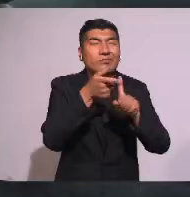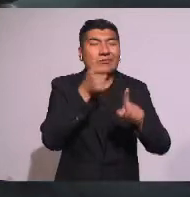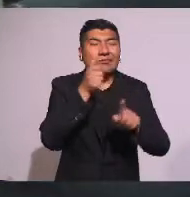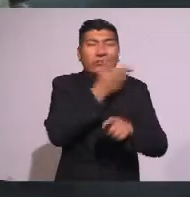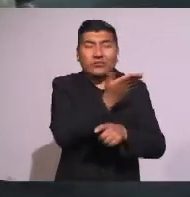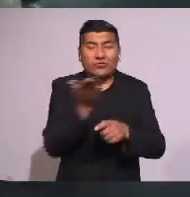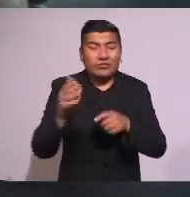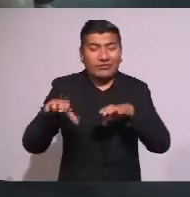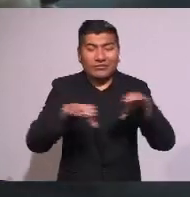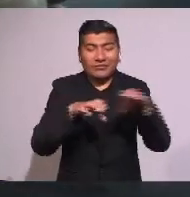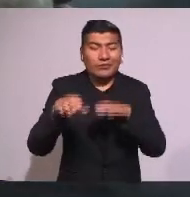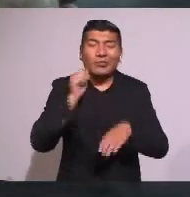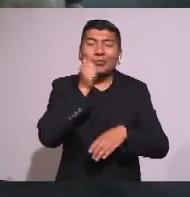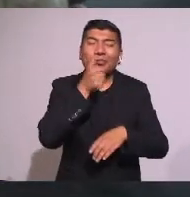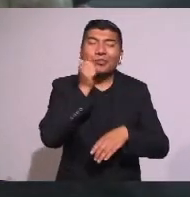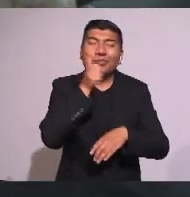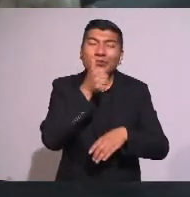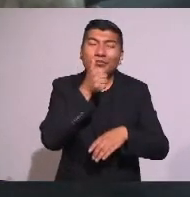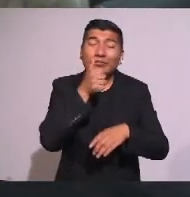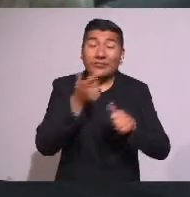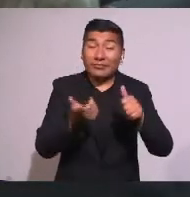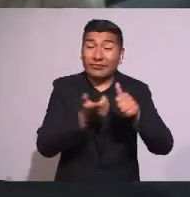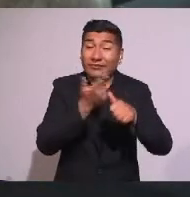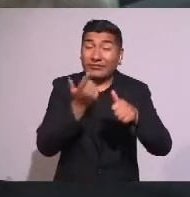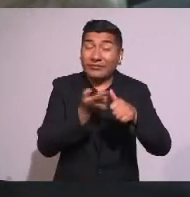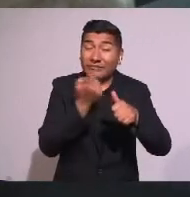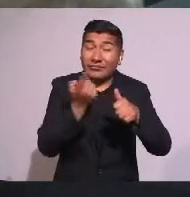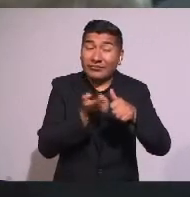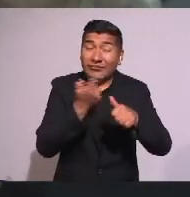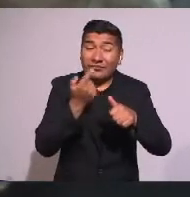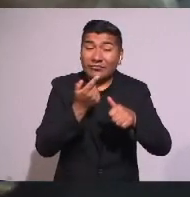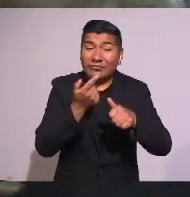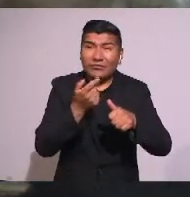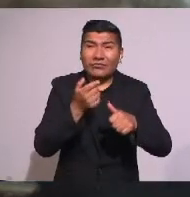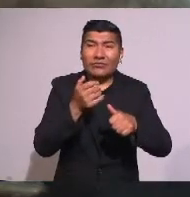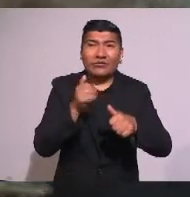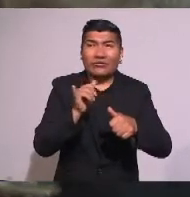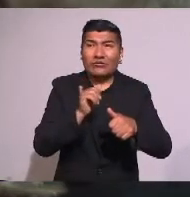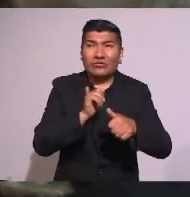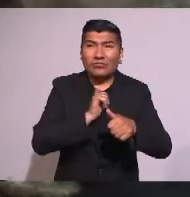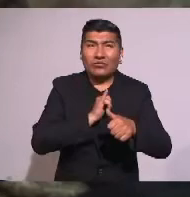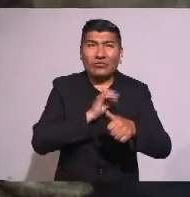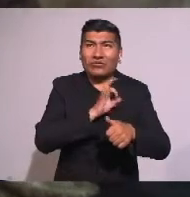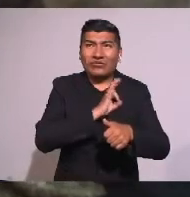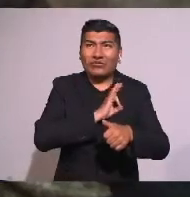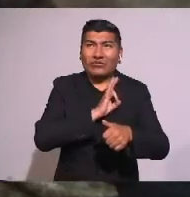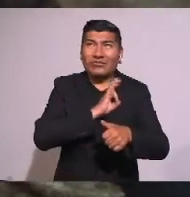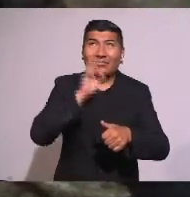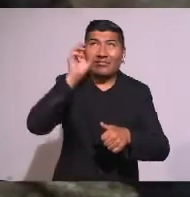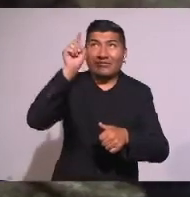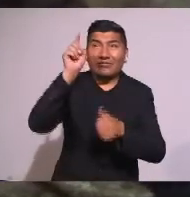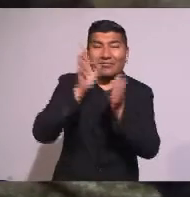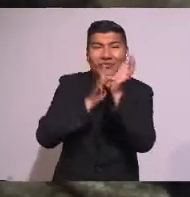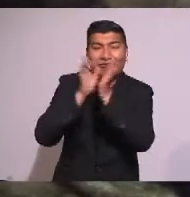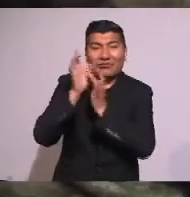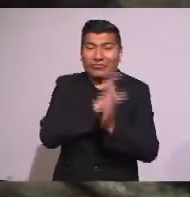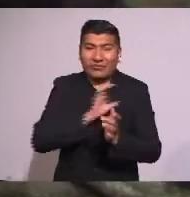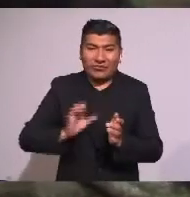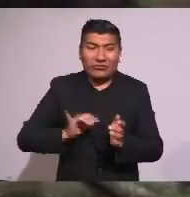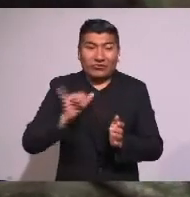cotidiano. En primer lugar, no reconoceré a Jesucristo si estoy del lado de la